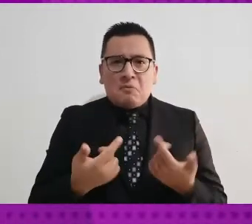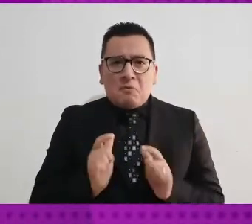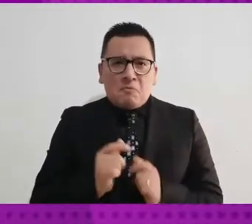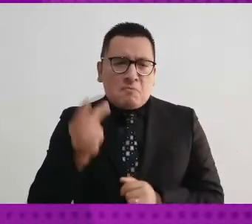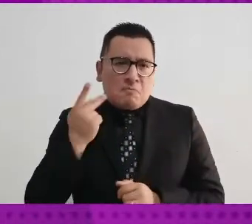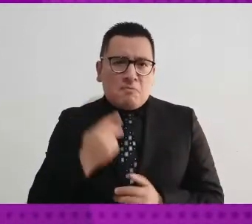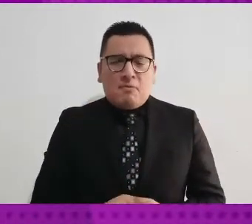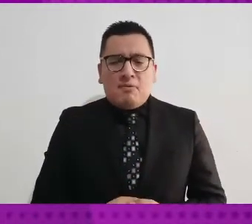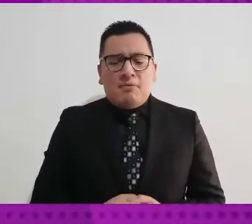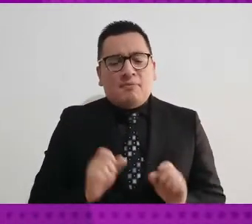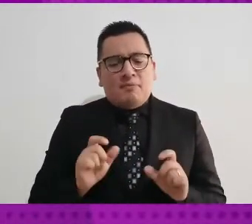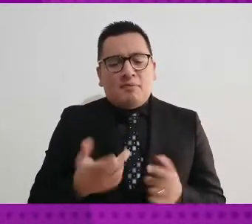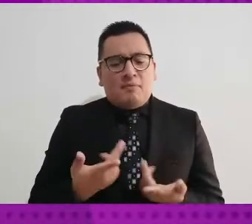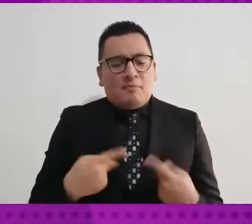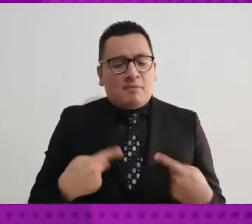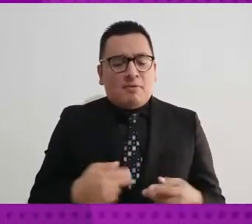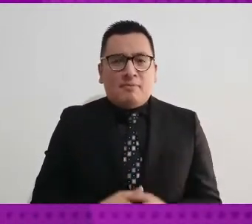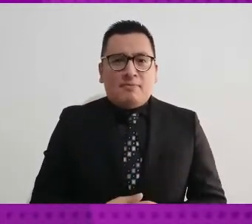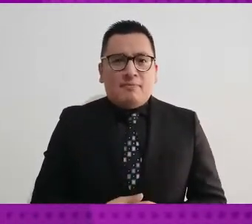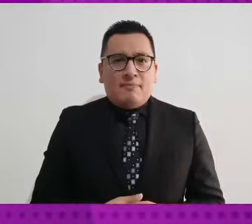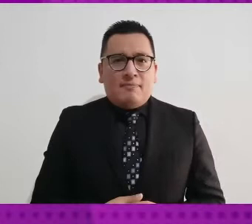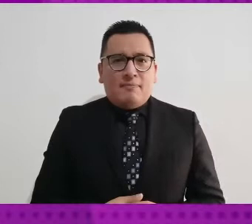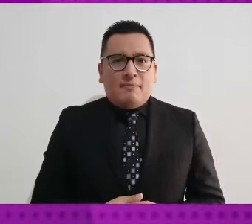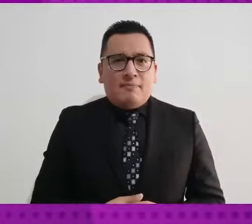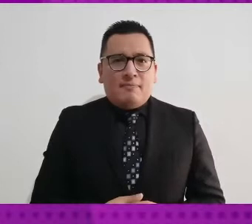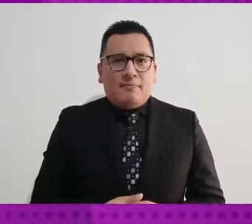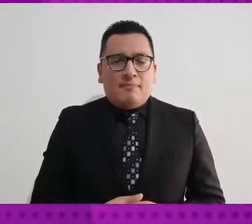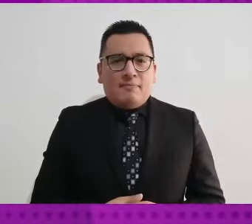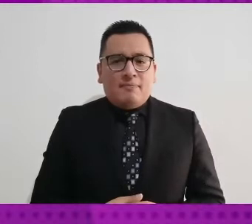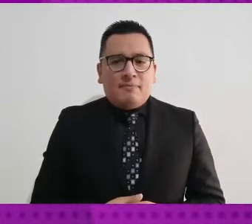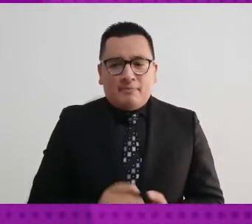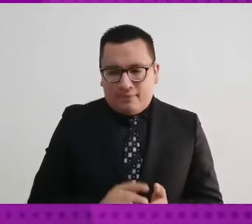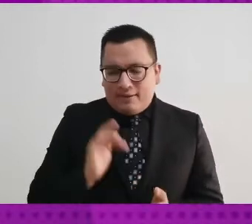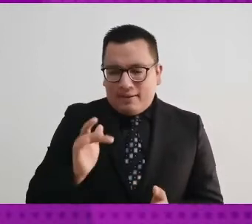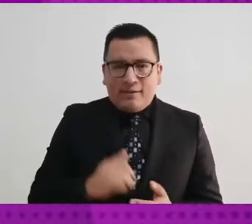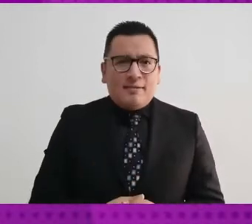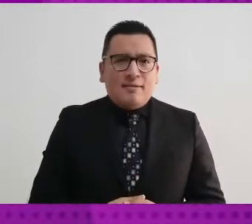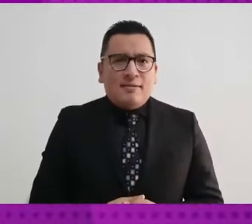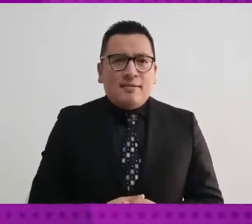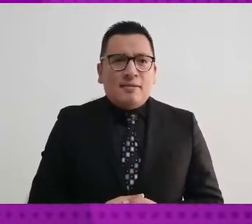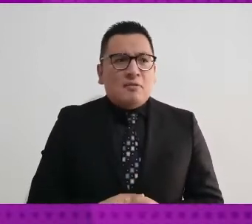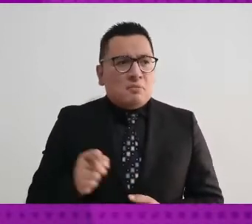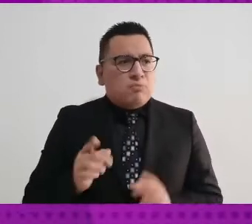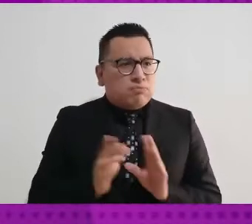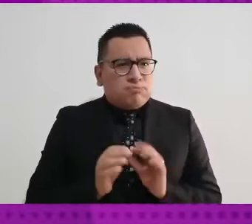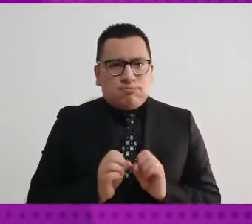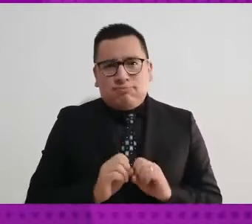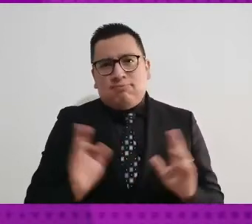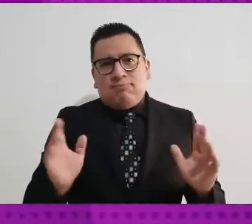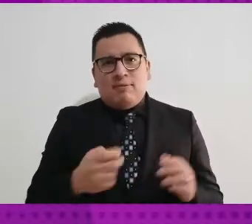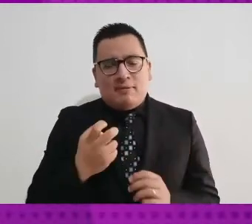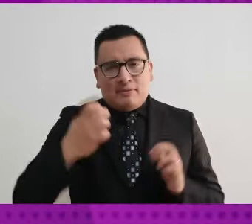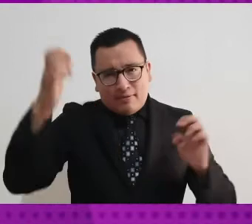los partidos políticos y desde luego la ciudadanía en su conjunto, ¿no? Gracias, Roberto. Pues sí, bien lo has dicho, esta es